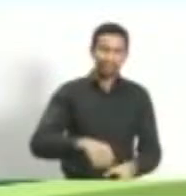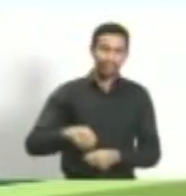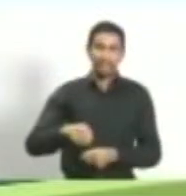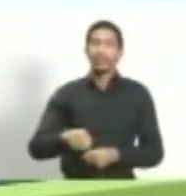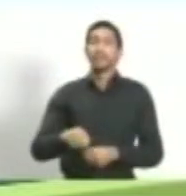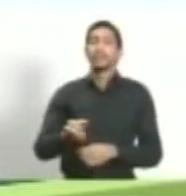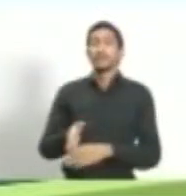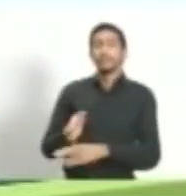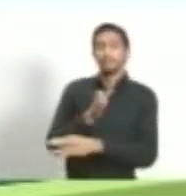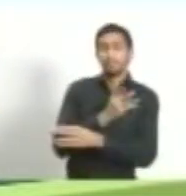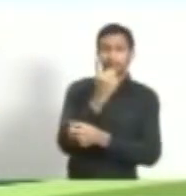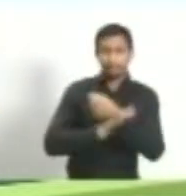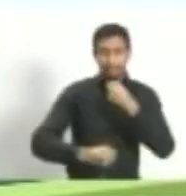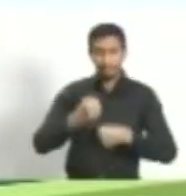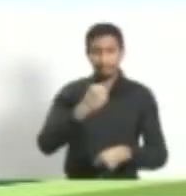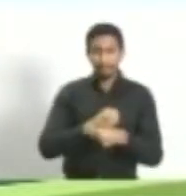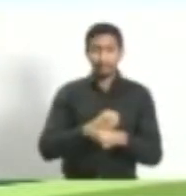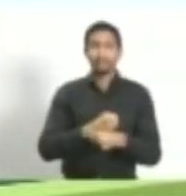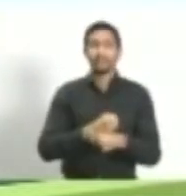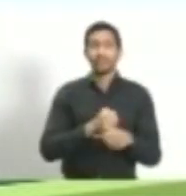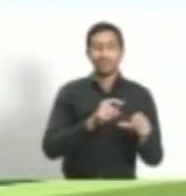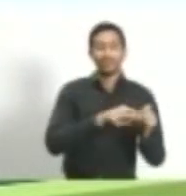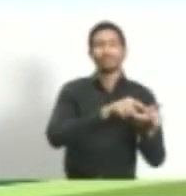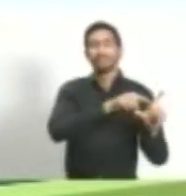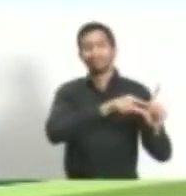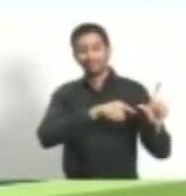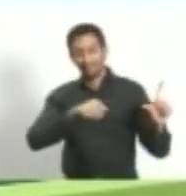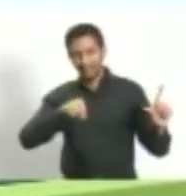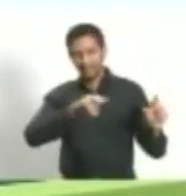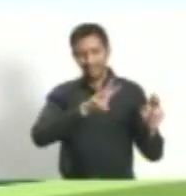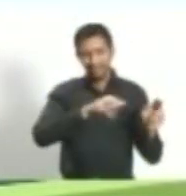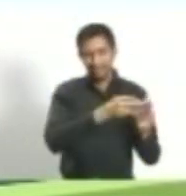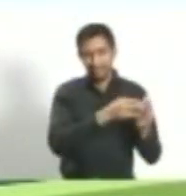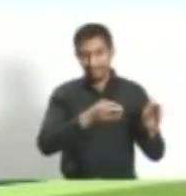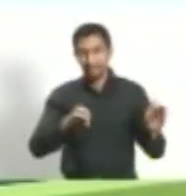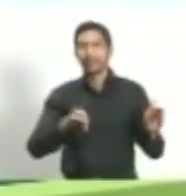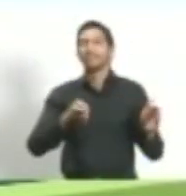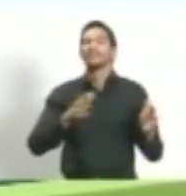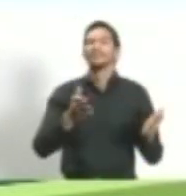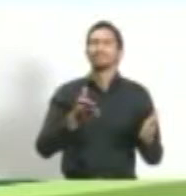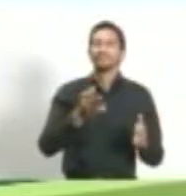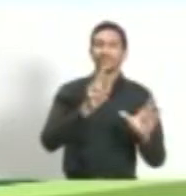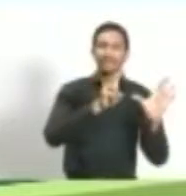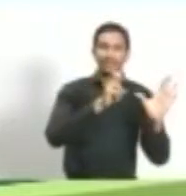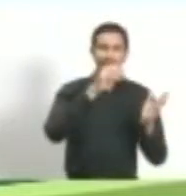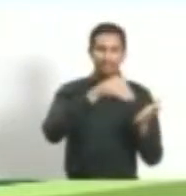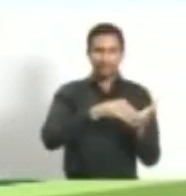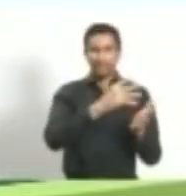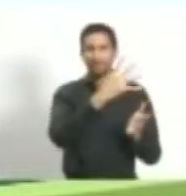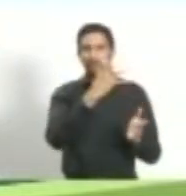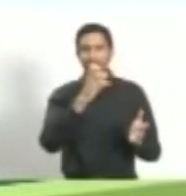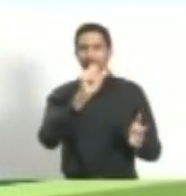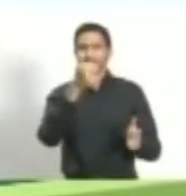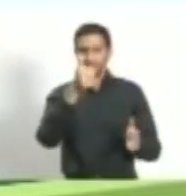se registraron 7.410. Ante estas cifras, el secretario de Movilidad Distrital, Fernando